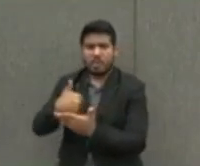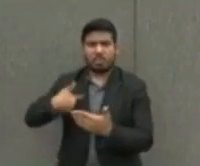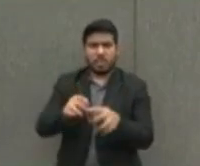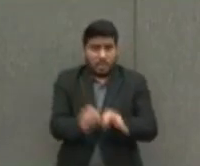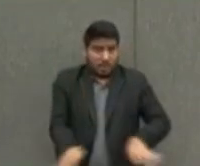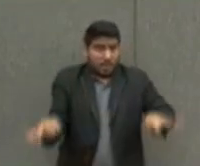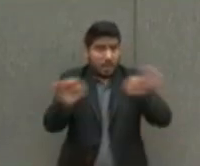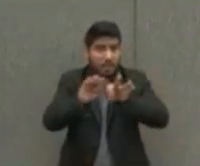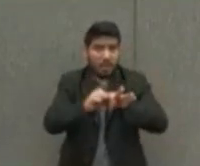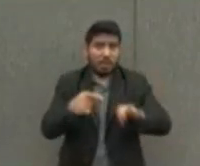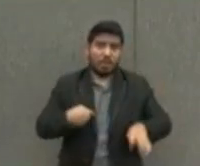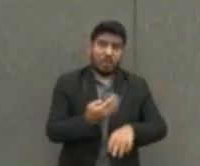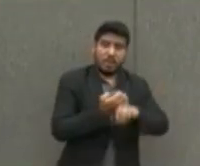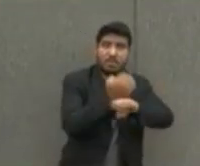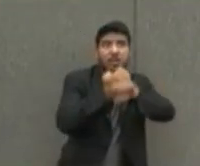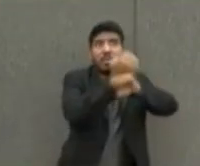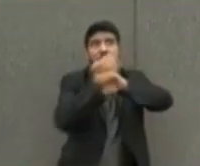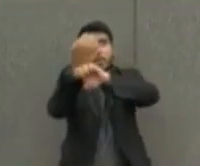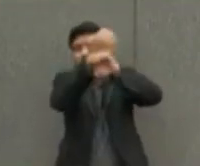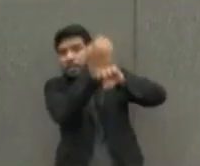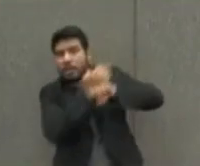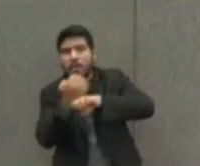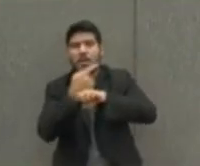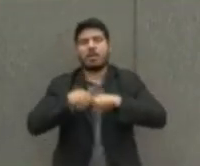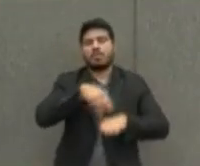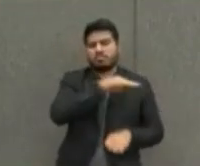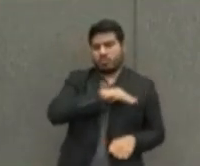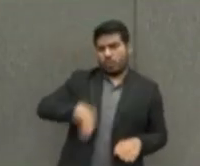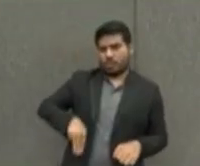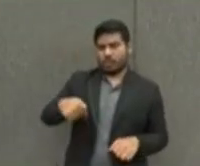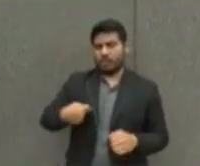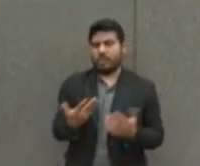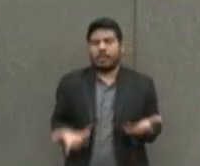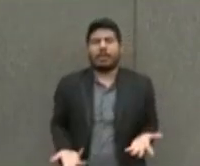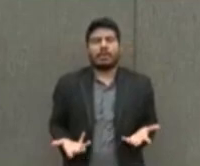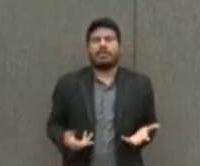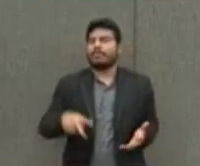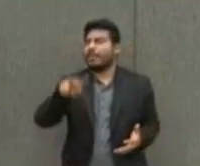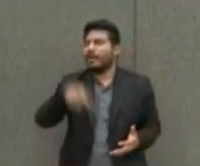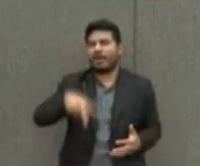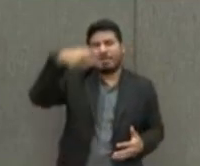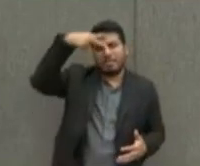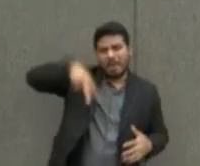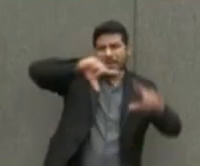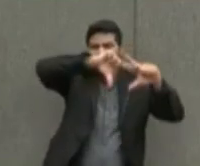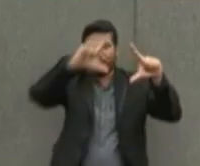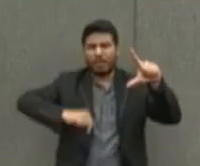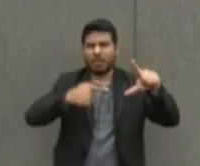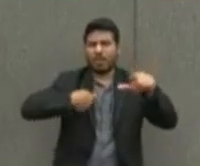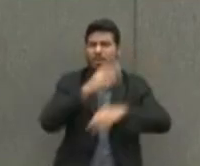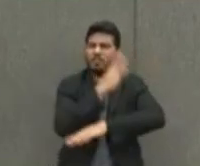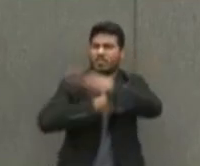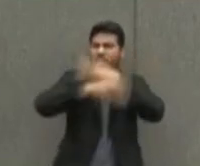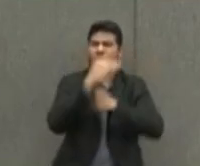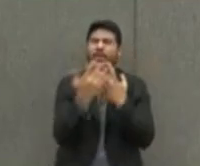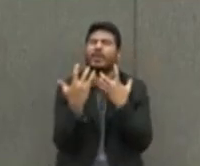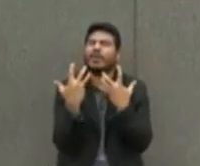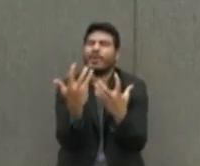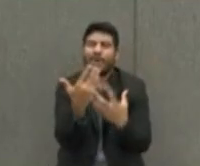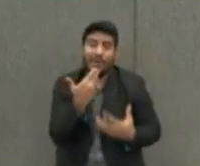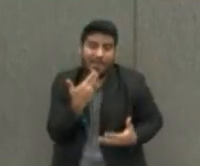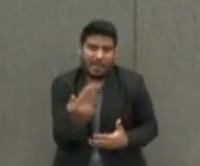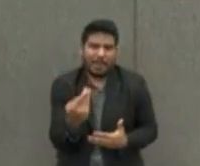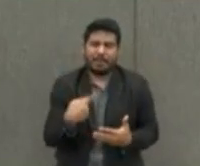municipios tenemos ganas de que a méxico le vaya bien tengo los mejores parabienes en este encuentro de